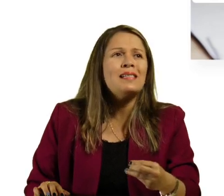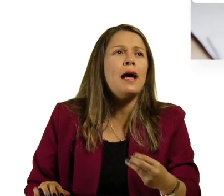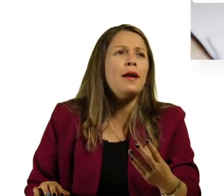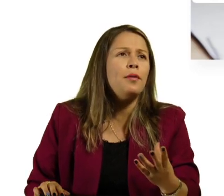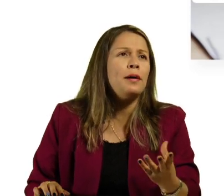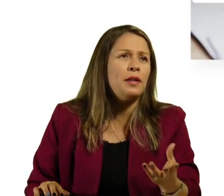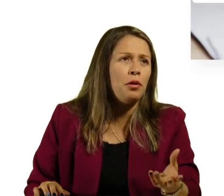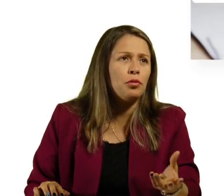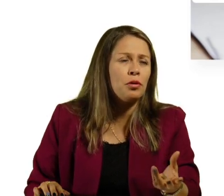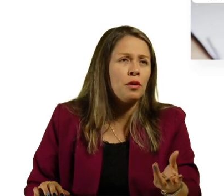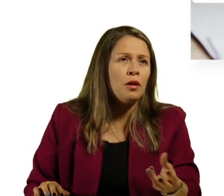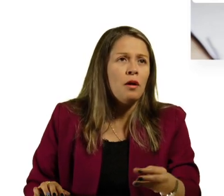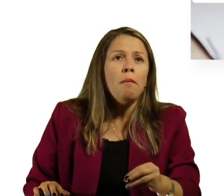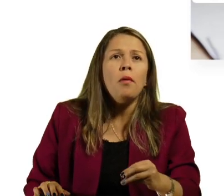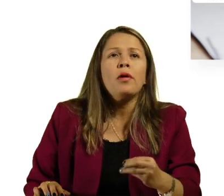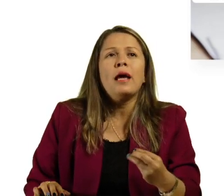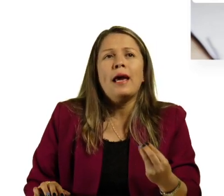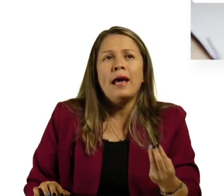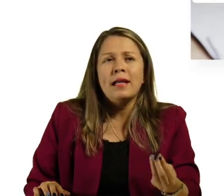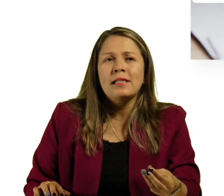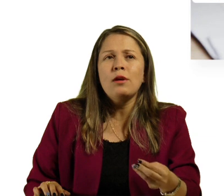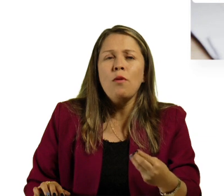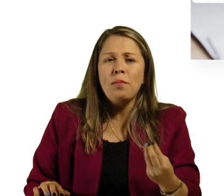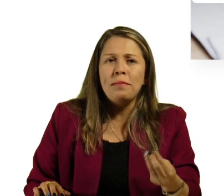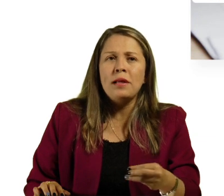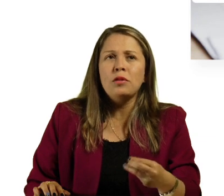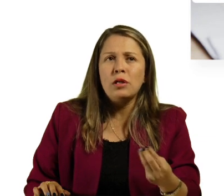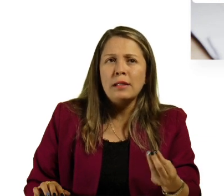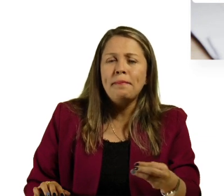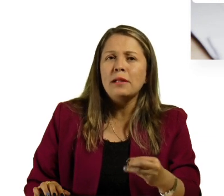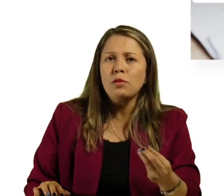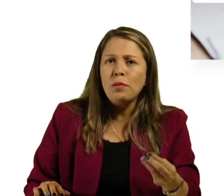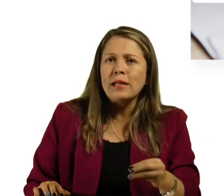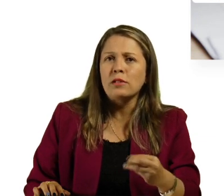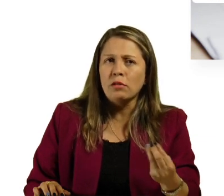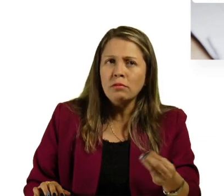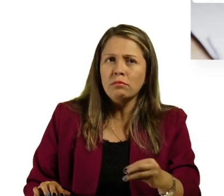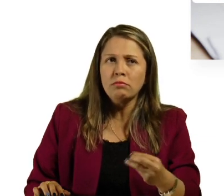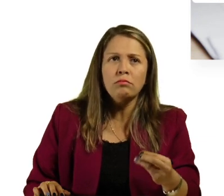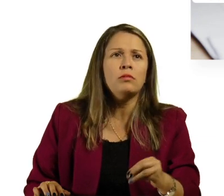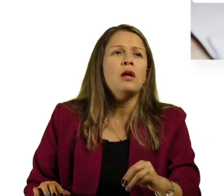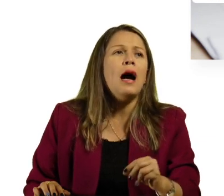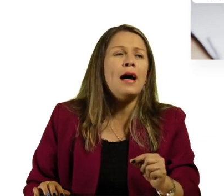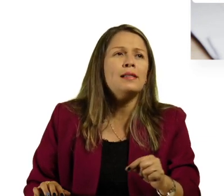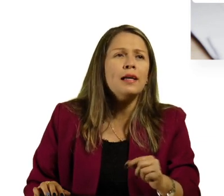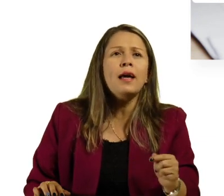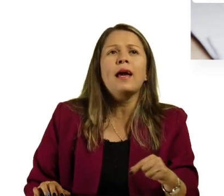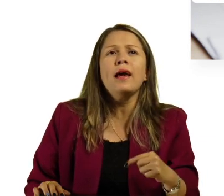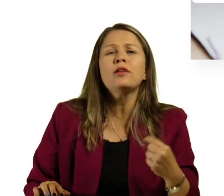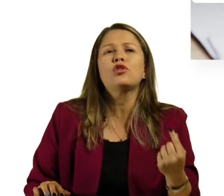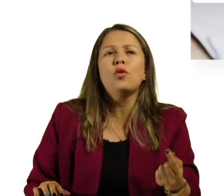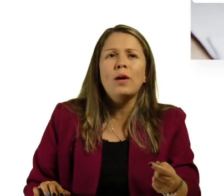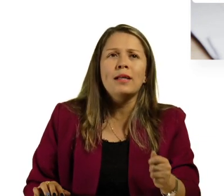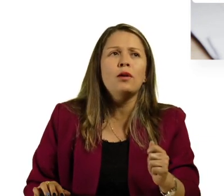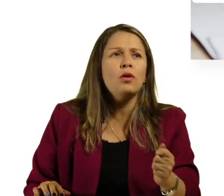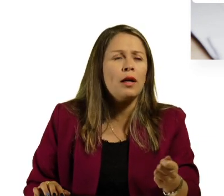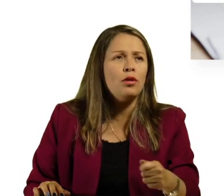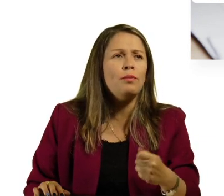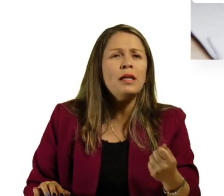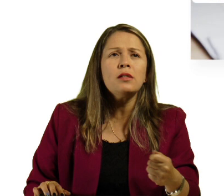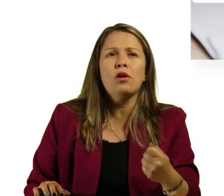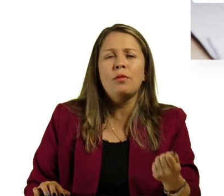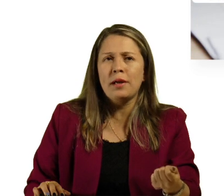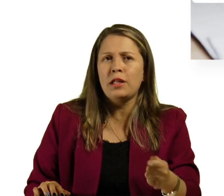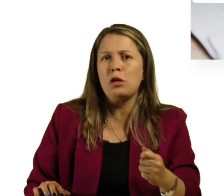administración basada en objetivos, porque ese cumplimiento de ese presupuesto hace que yo vaya